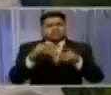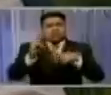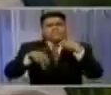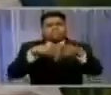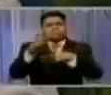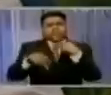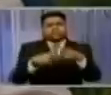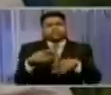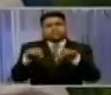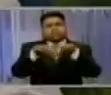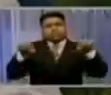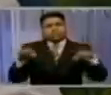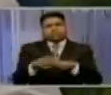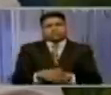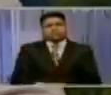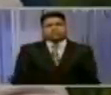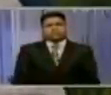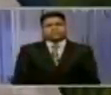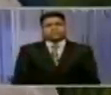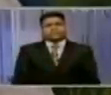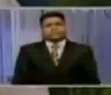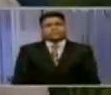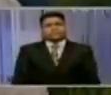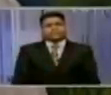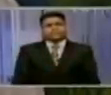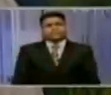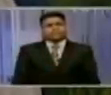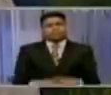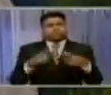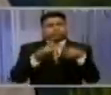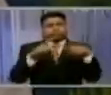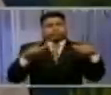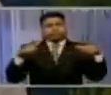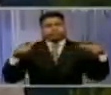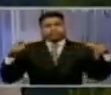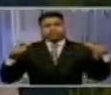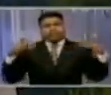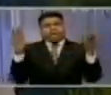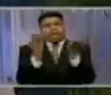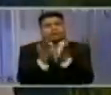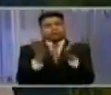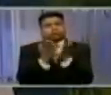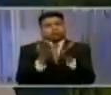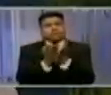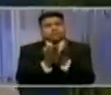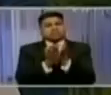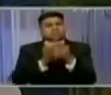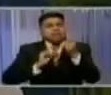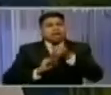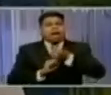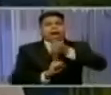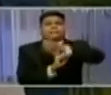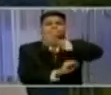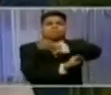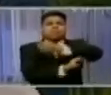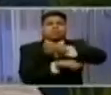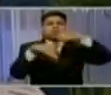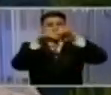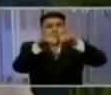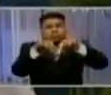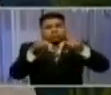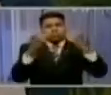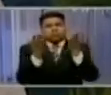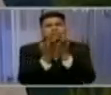estudiantil, llamado ampliación de la matrícula estudiantil, en el proceso de apoyo educativo, de calidad